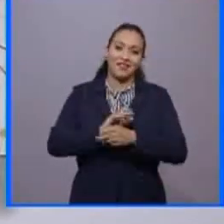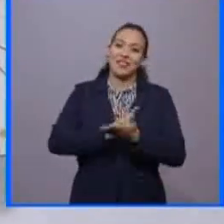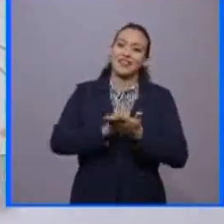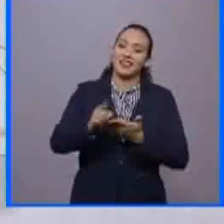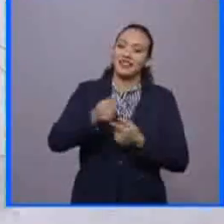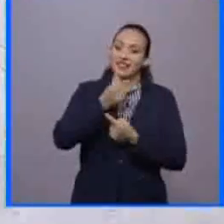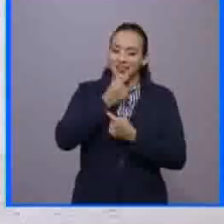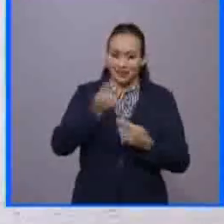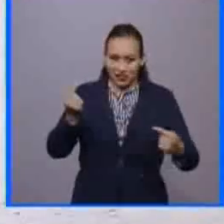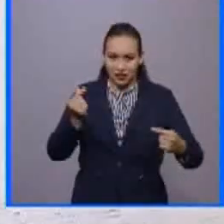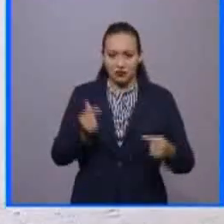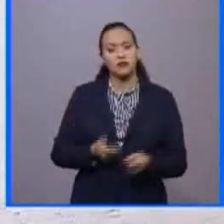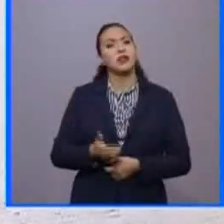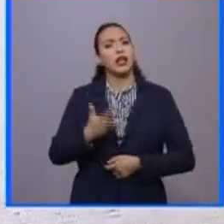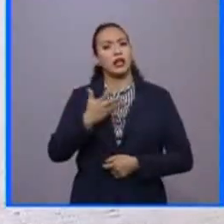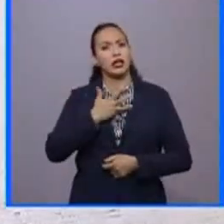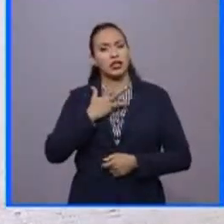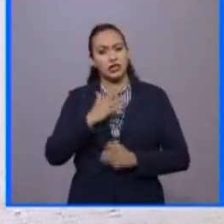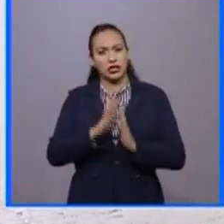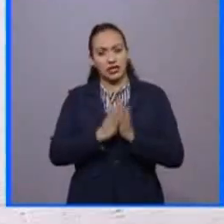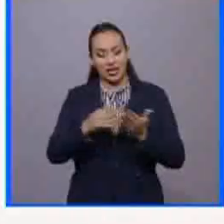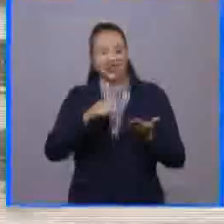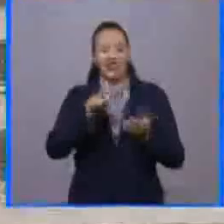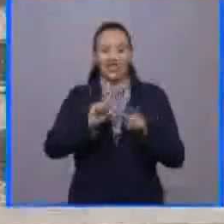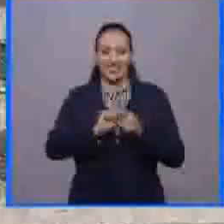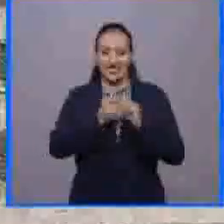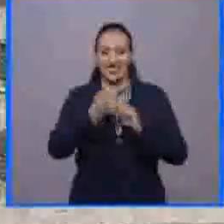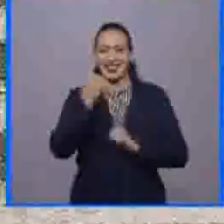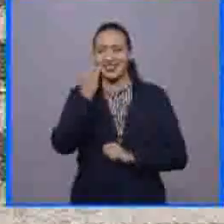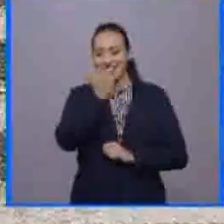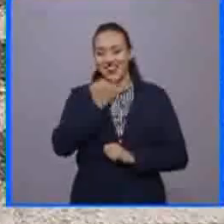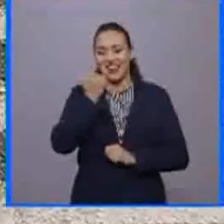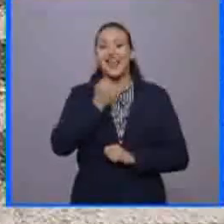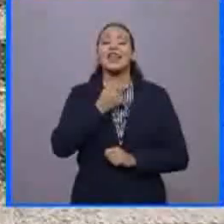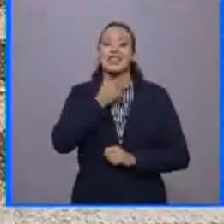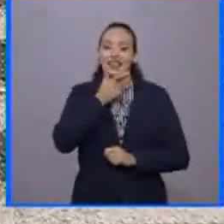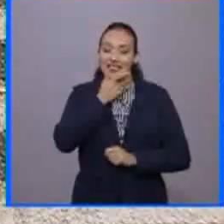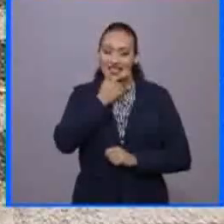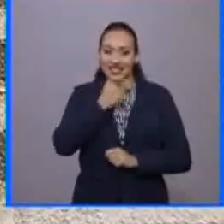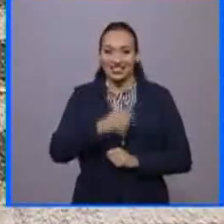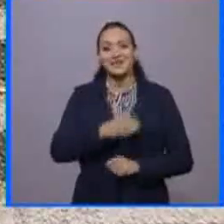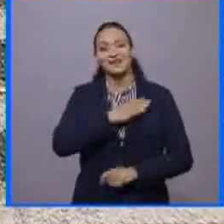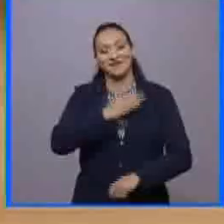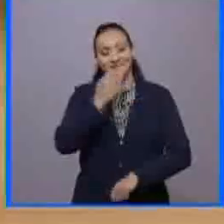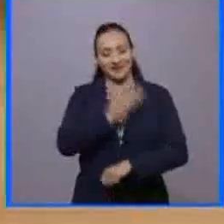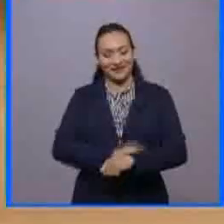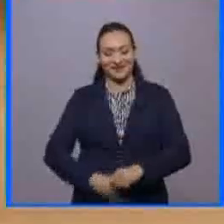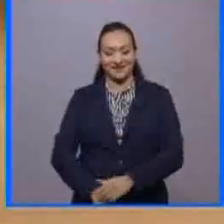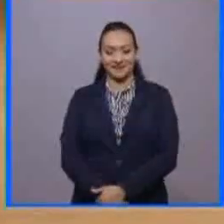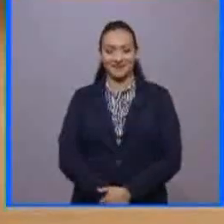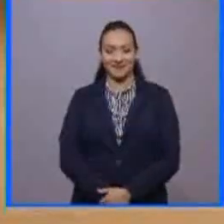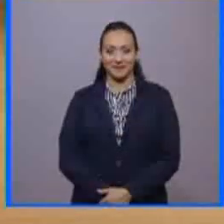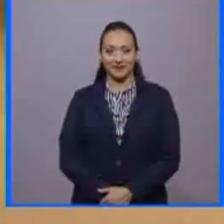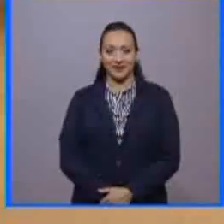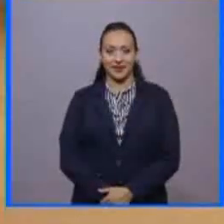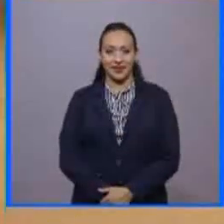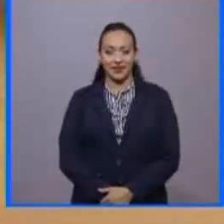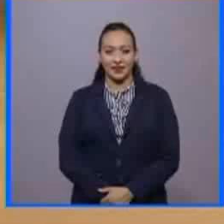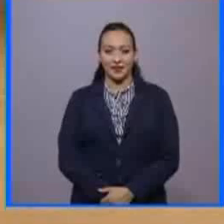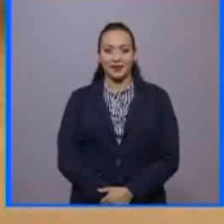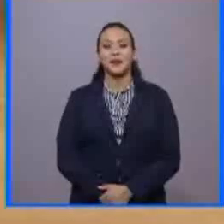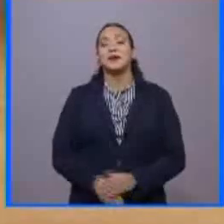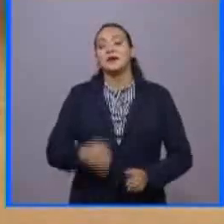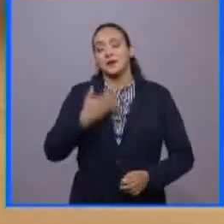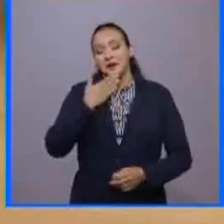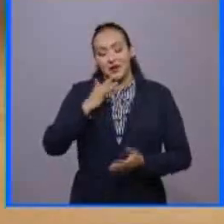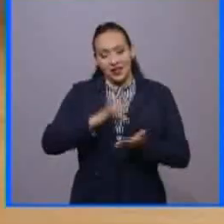de la niñez y contará con su versión en inglés. Es el reporte. Muy buenas tardes. Gracias, Laura,